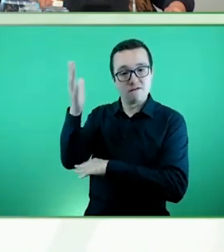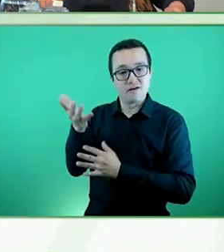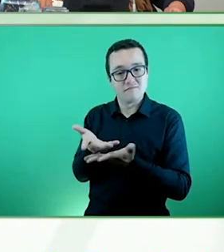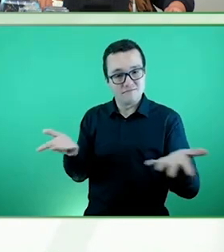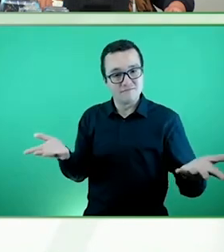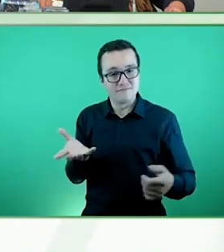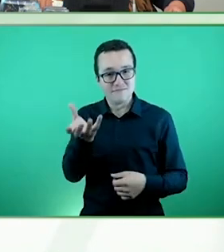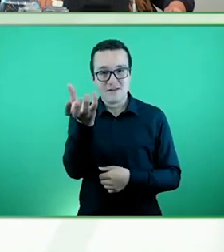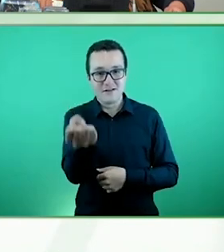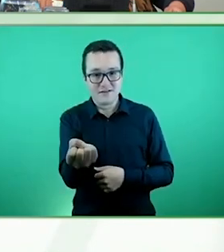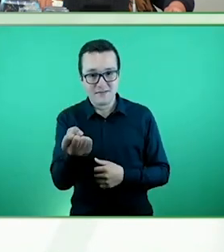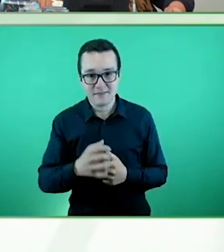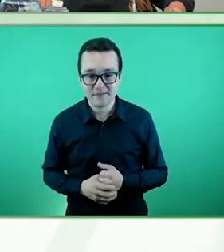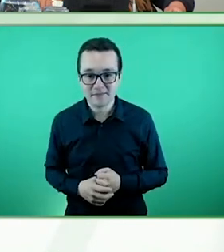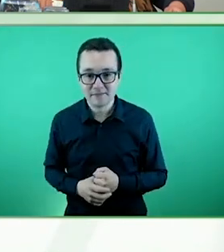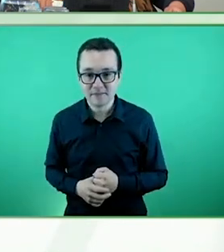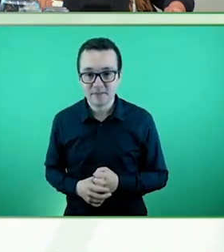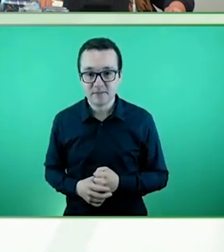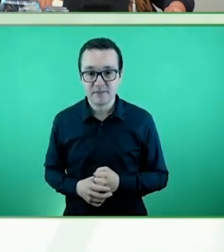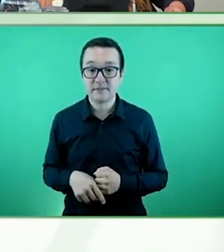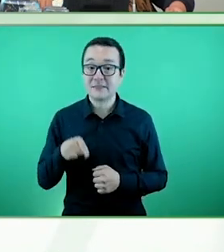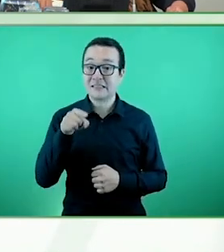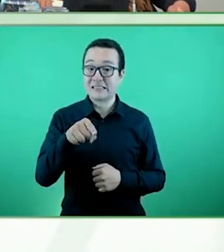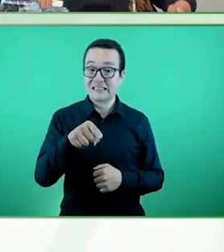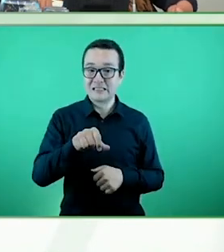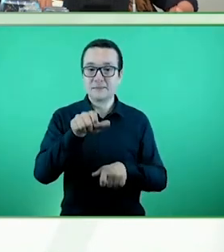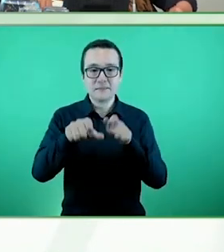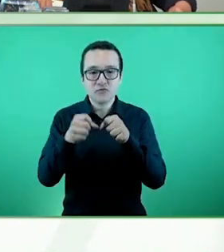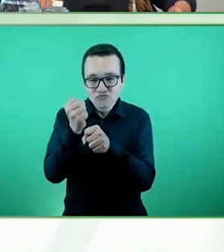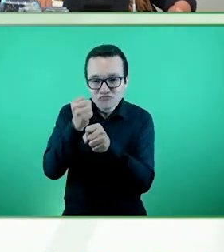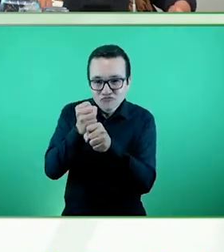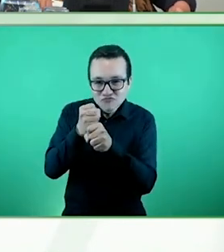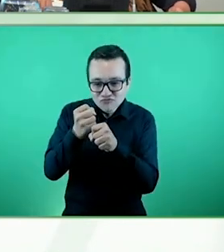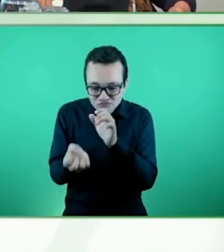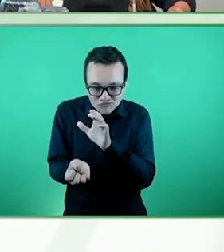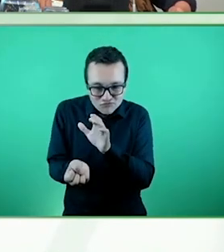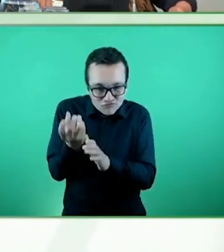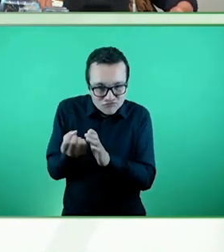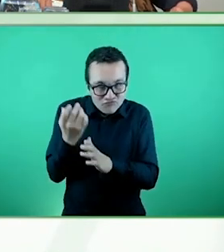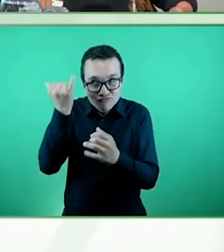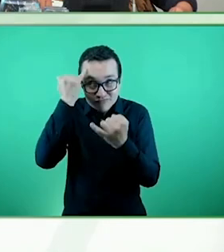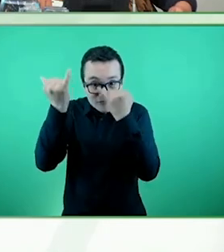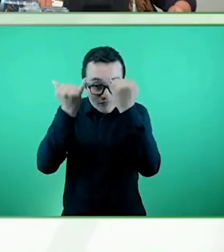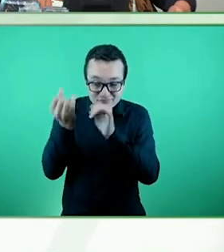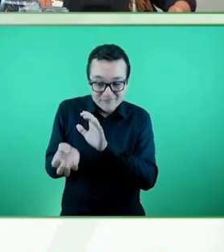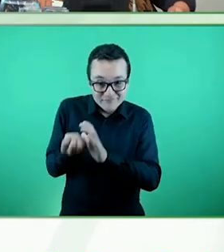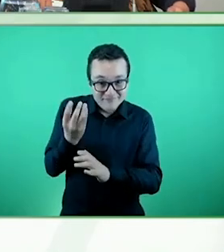Acá hay algunas emprendedores y emprendedoras. Anteriormente